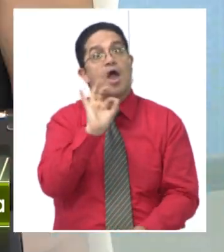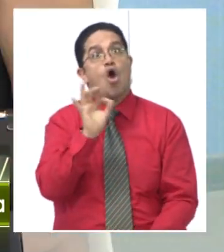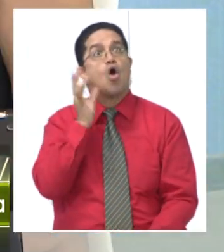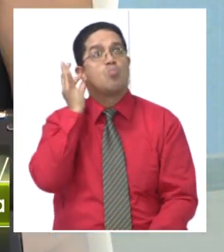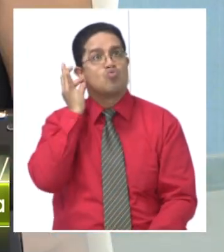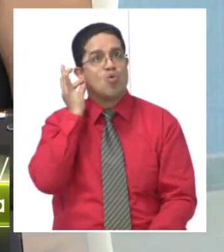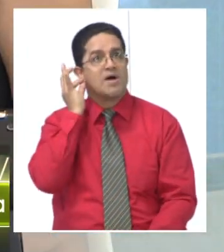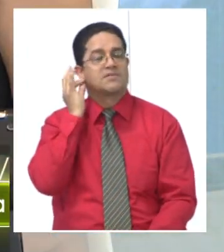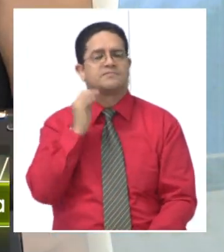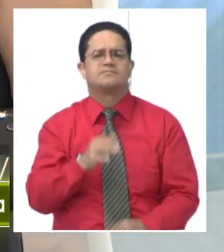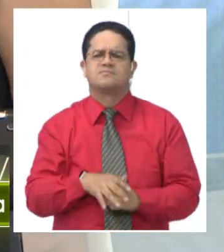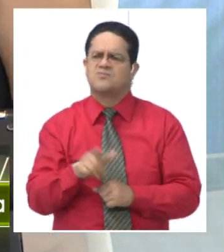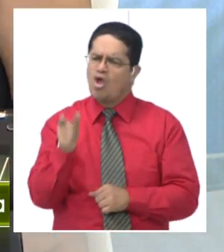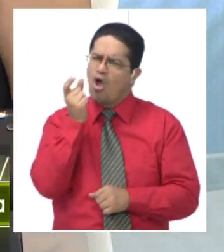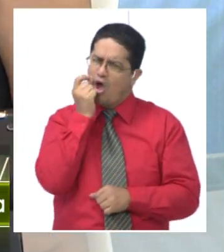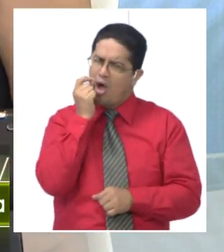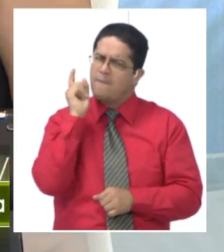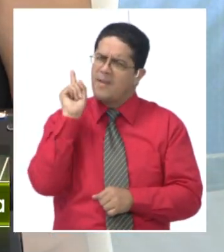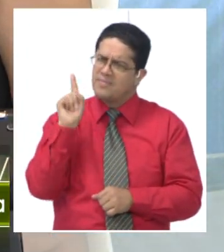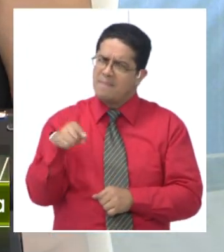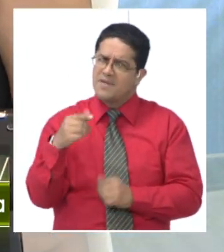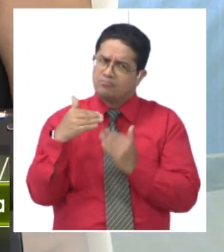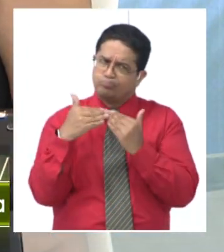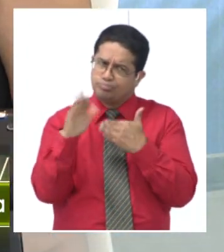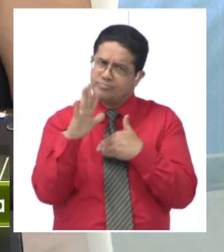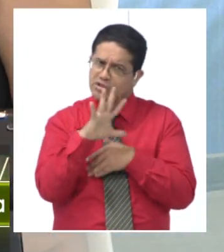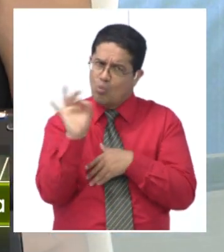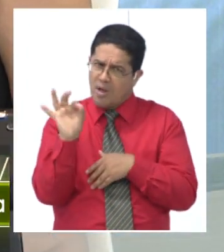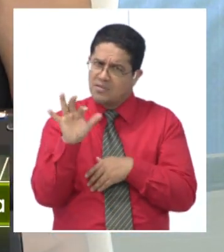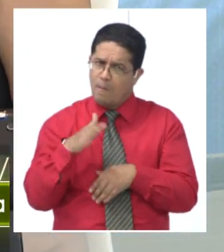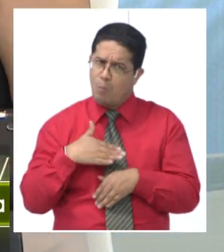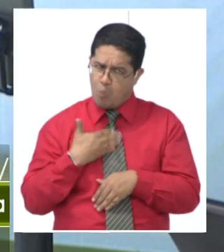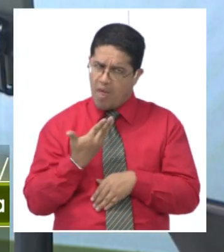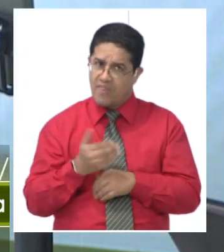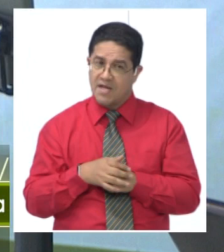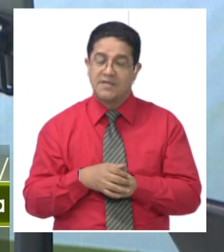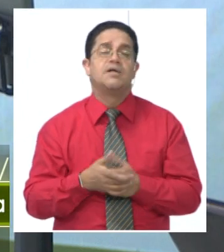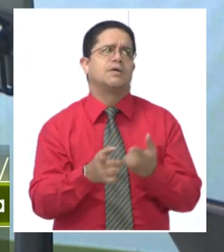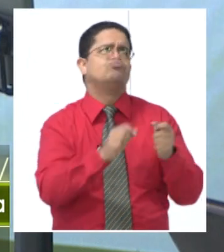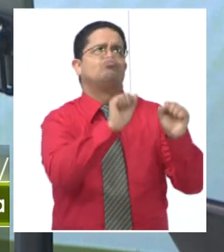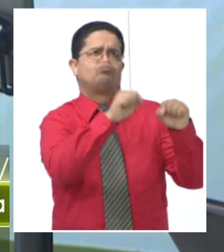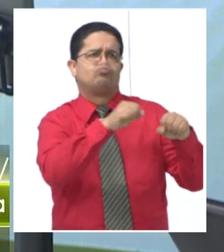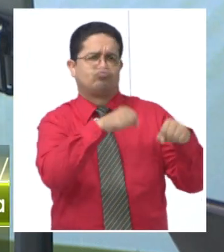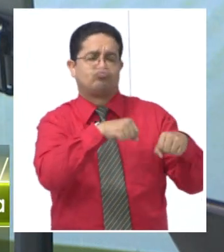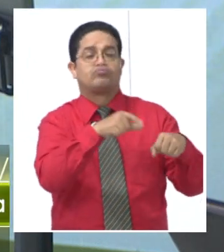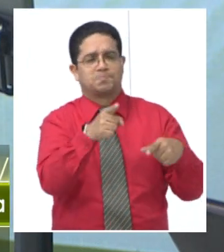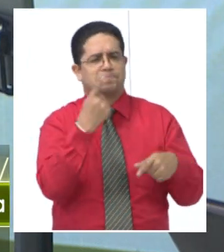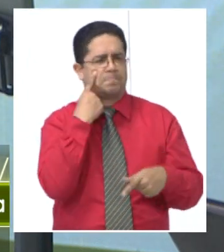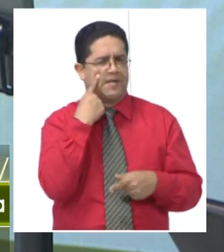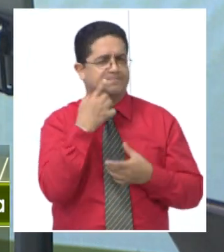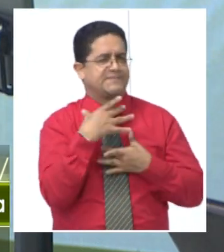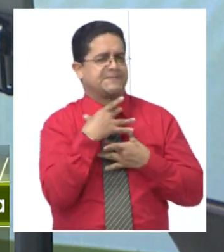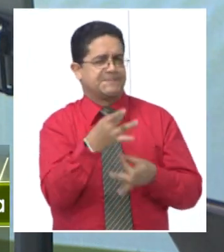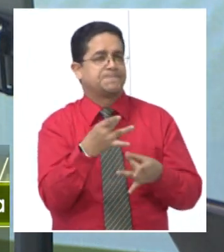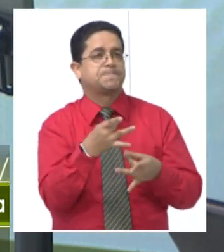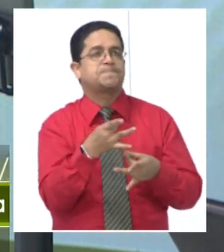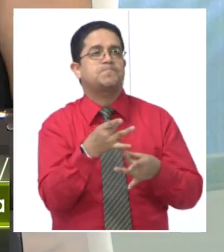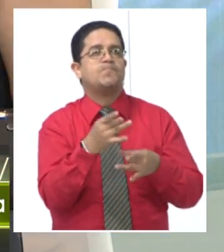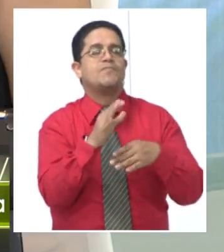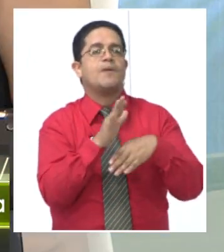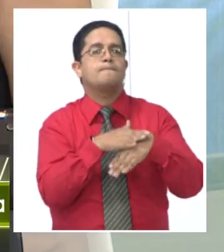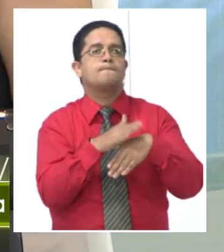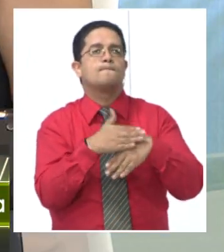tiene 50, 60 años, ¿la vacunación podría ser una opción? Claro que sí, fíjate que muy interesante, ¿por Porque qué? Porque en sigue España,